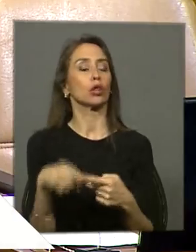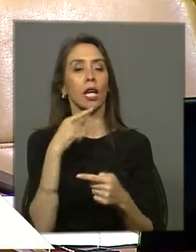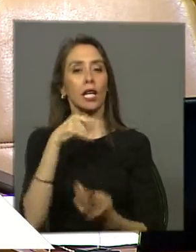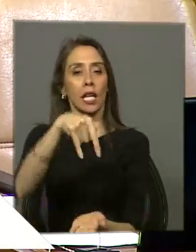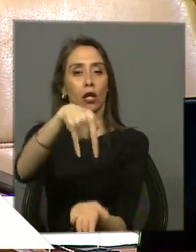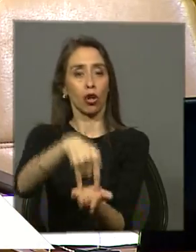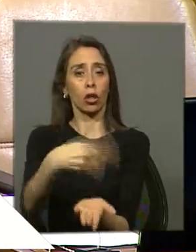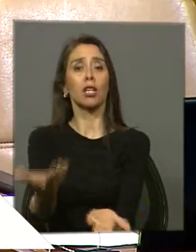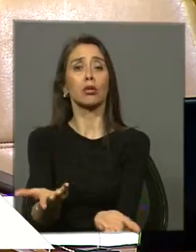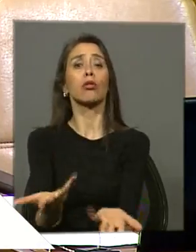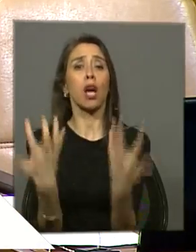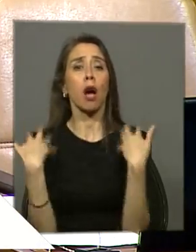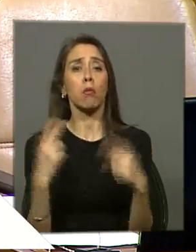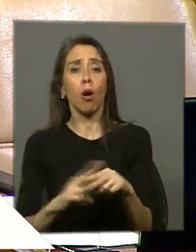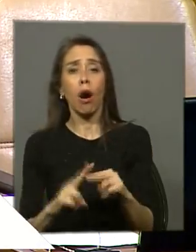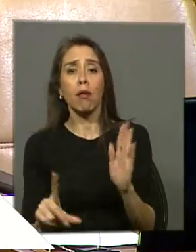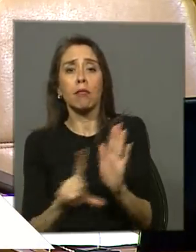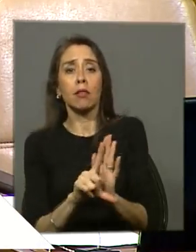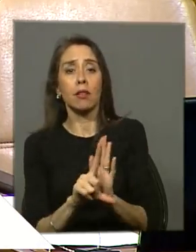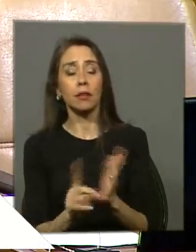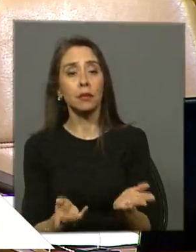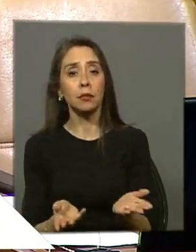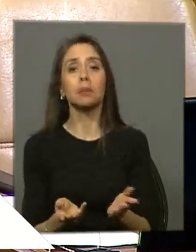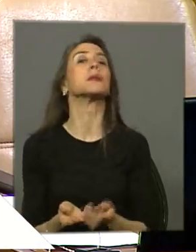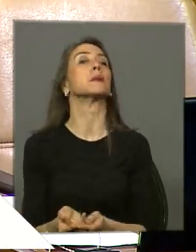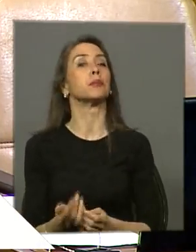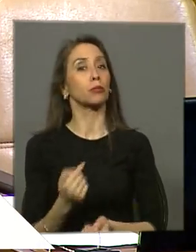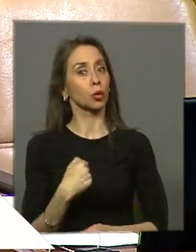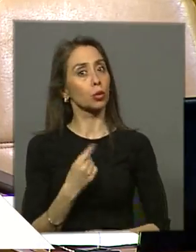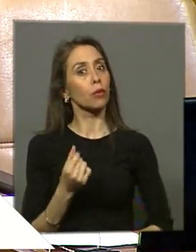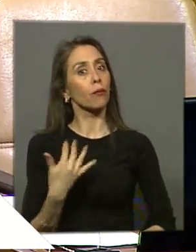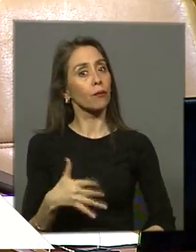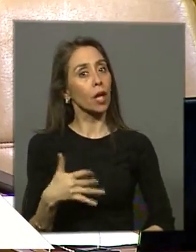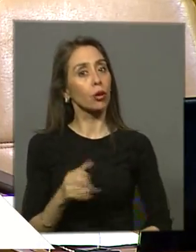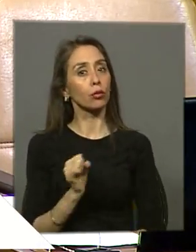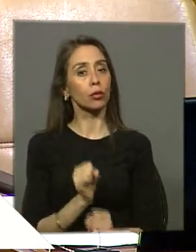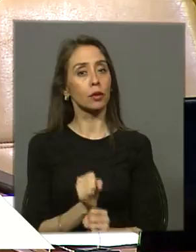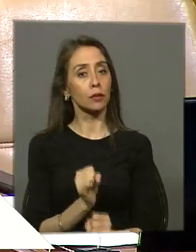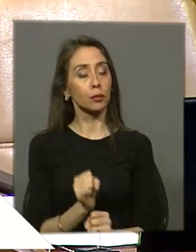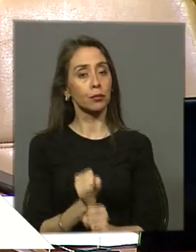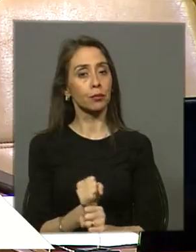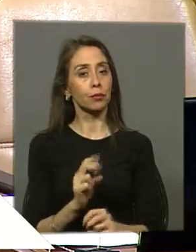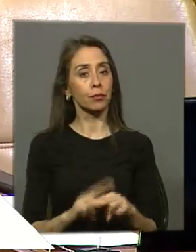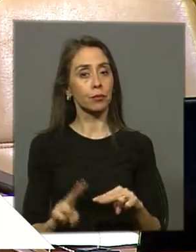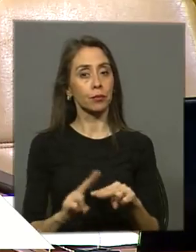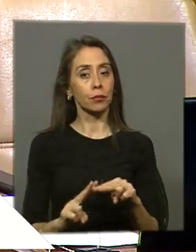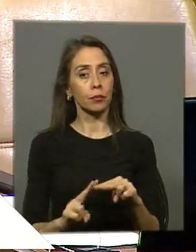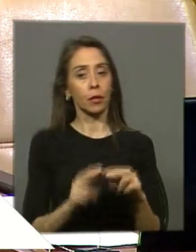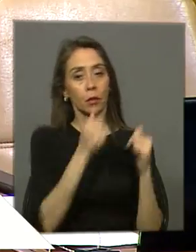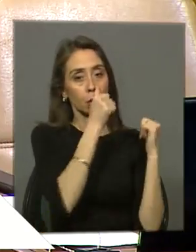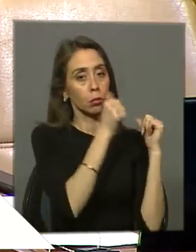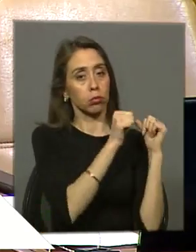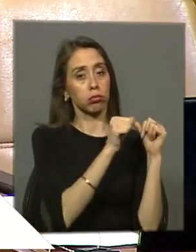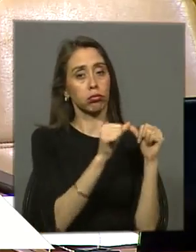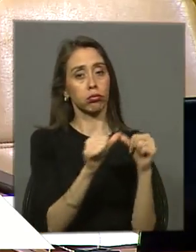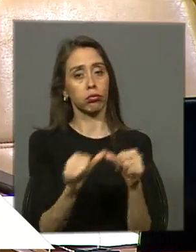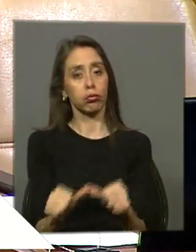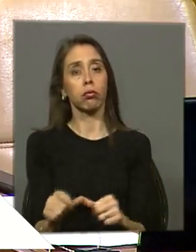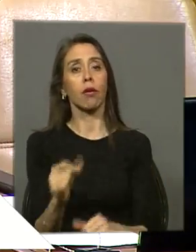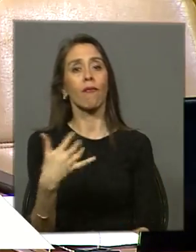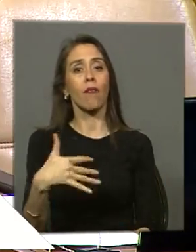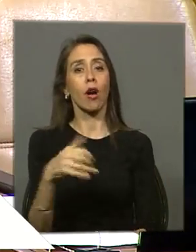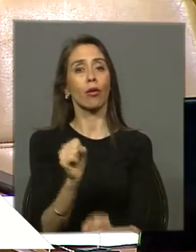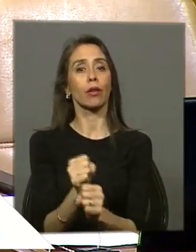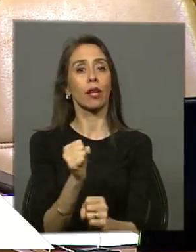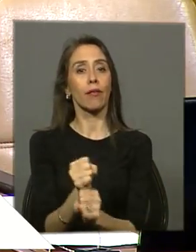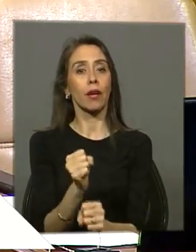parlamento se haga cargo y por lo tanto yo en esto quiero valorar el trabajo que se ha realizado durante tanto tiempo y también valorar el trabajo